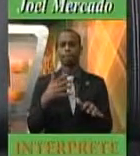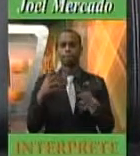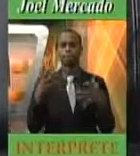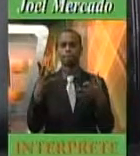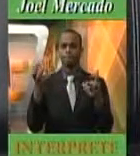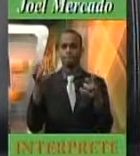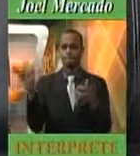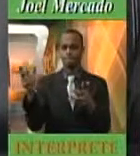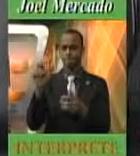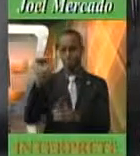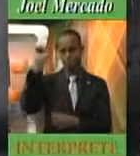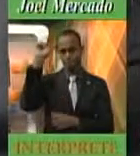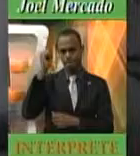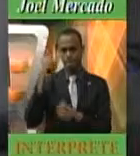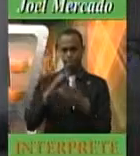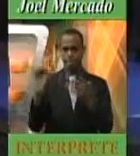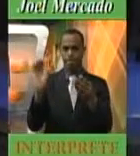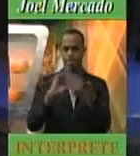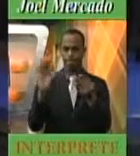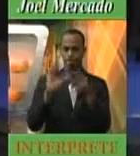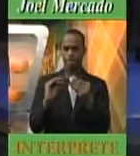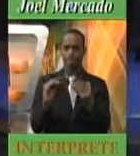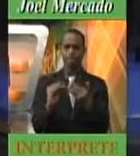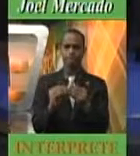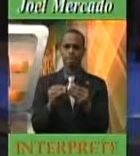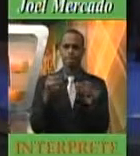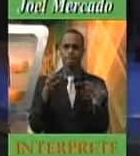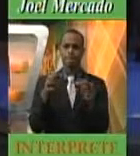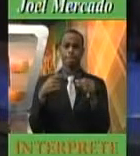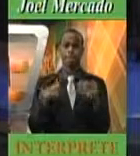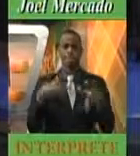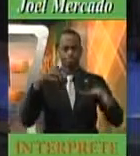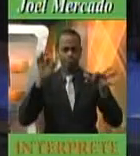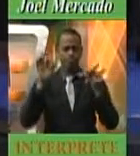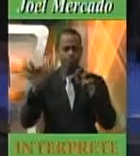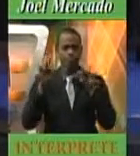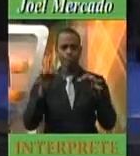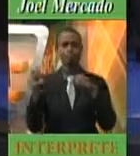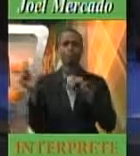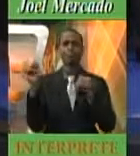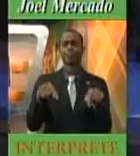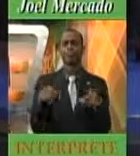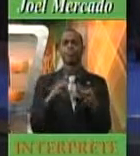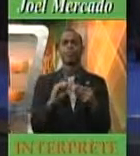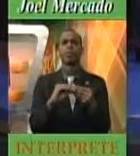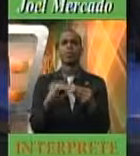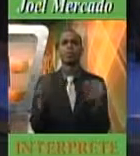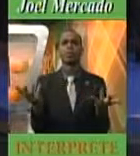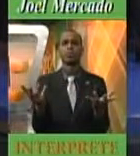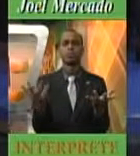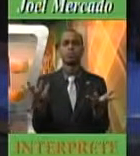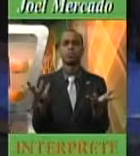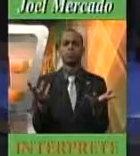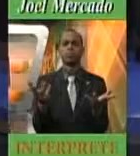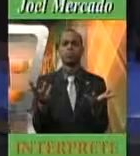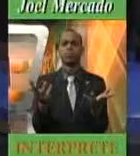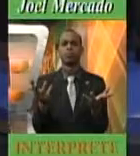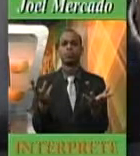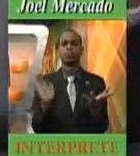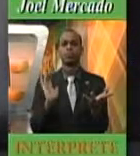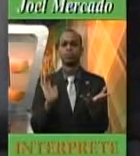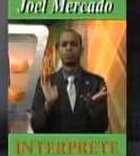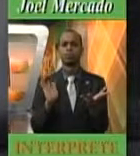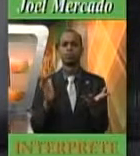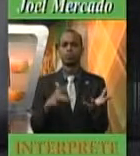entonces Antonella pudiéramos entonces aterrizar, sí, y comenzar. Yo puedo decir ya viniendo aquí que nosotros en nuestro plan,